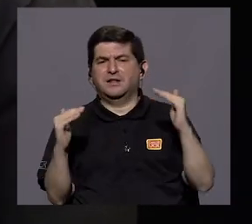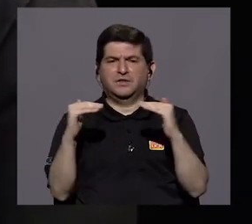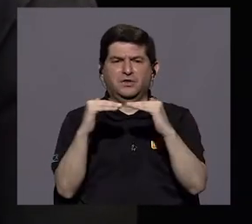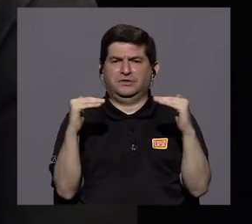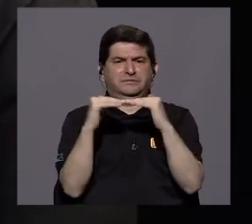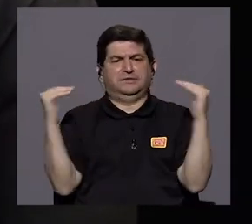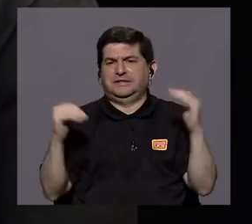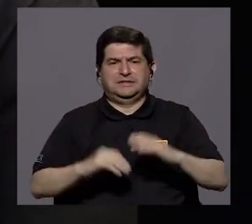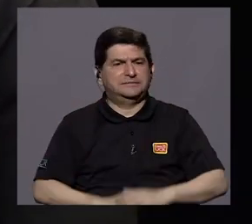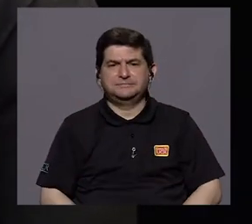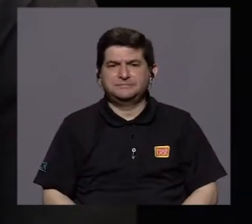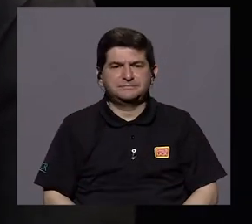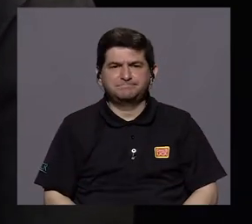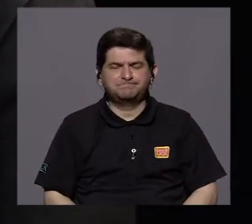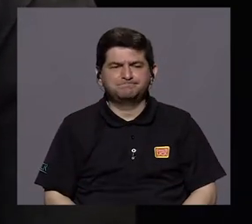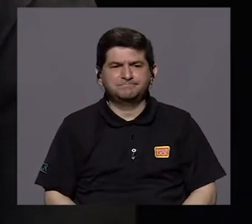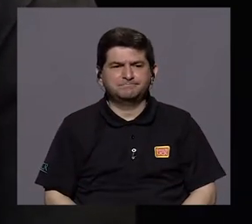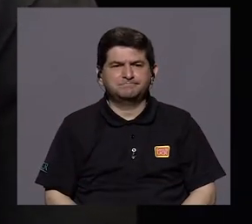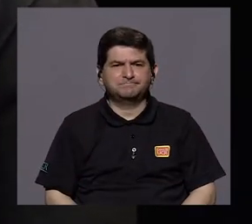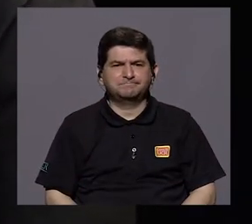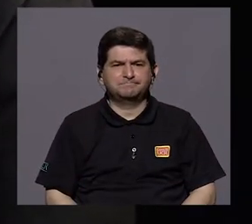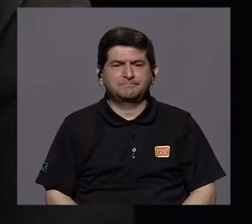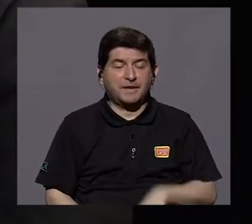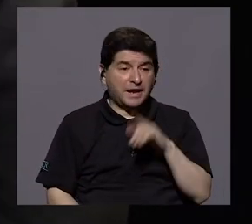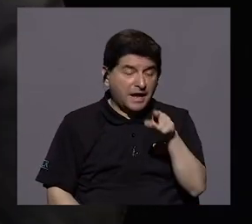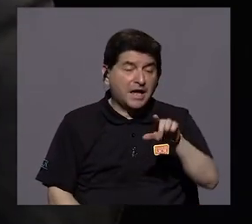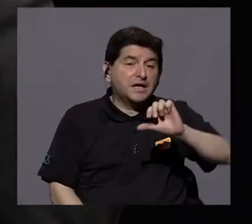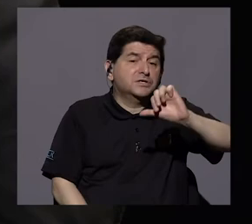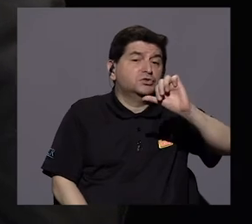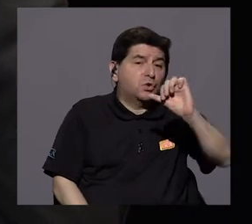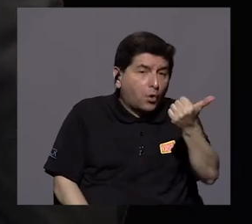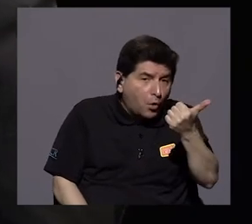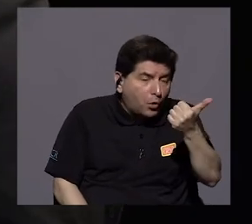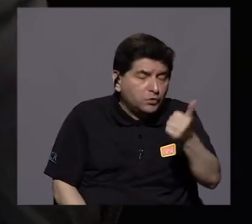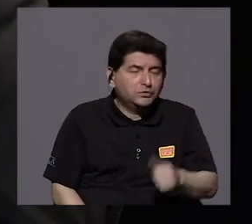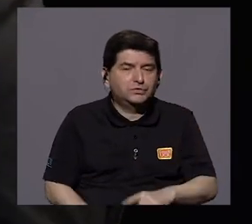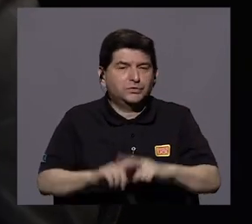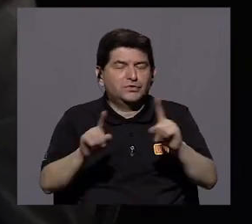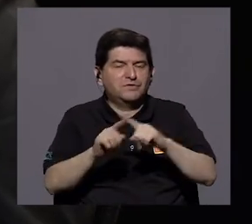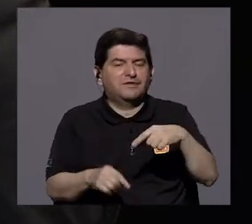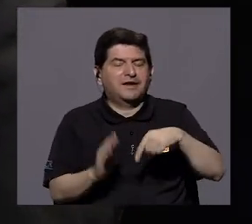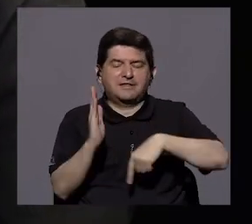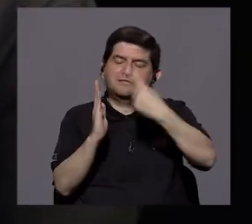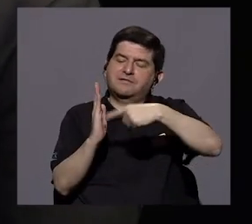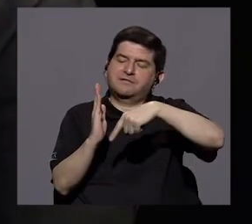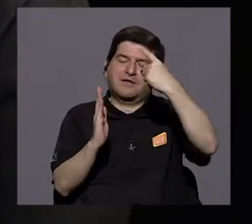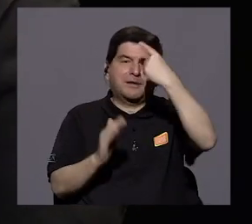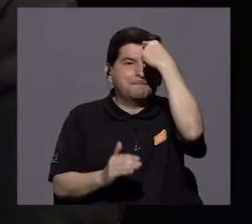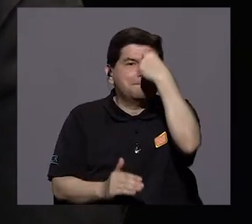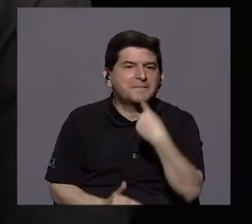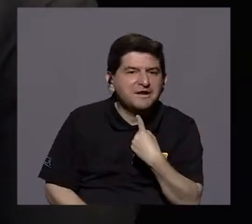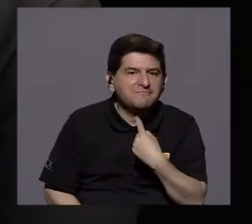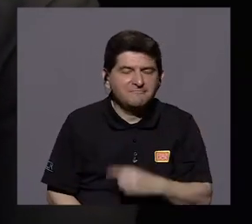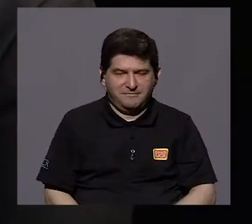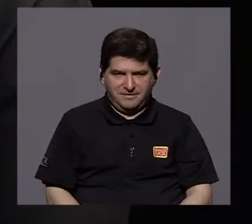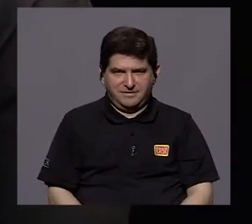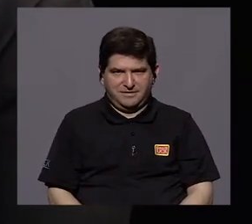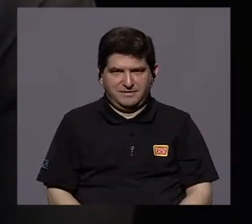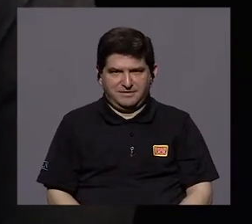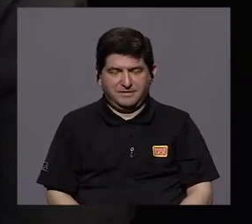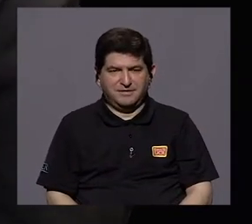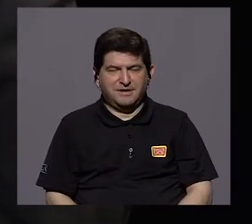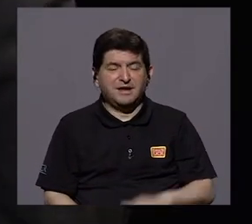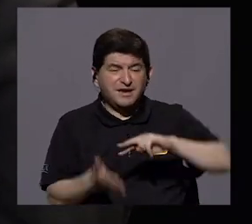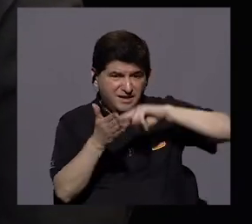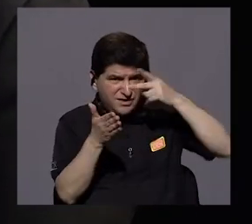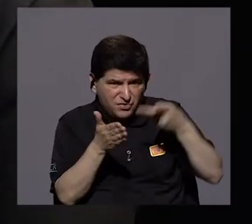¿verdad? Tendríamos que abrirlo ahí, y eso es otro perfil de facilitador con